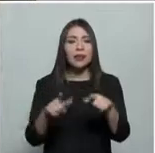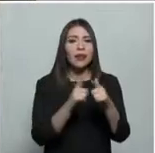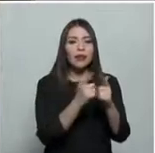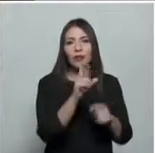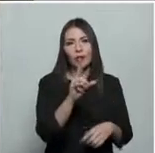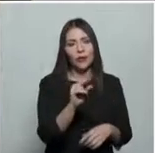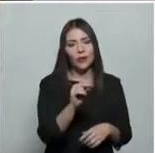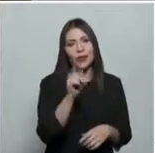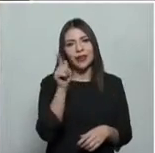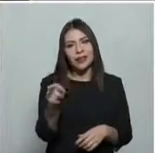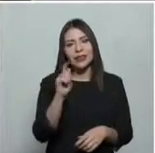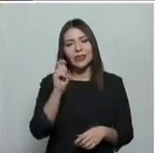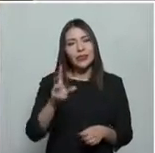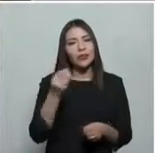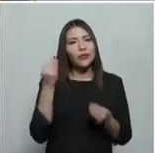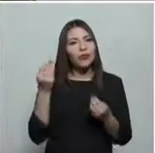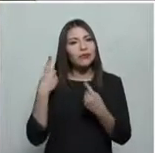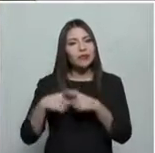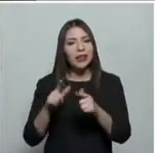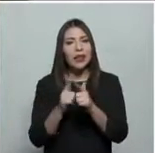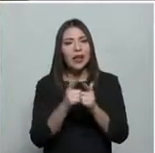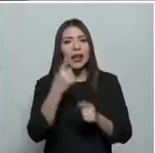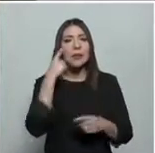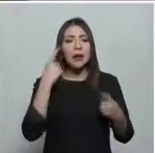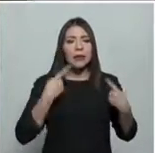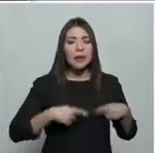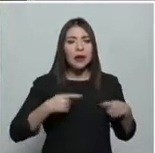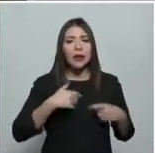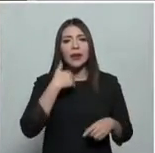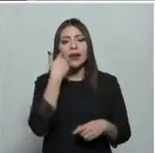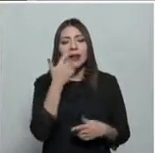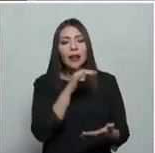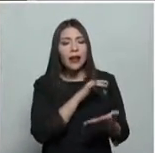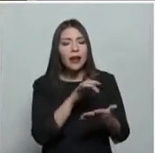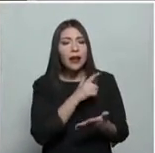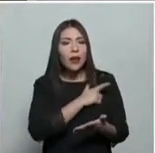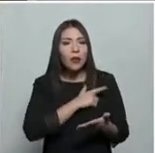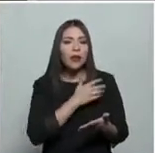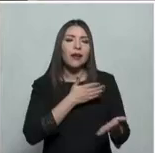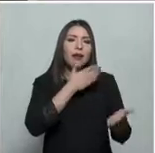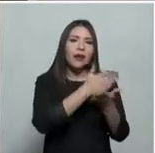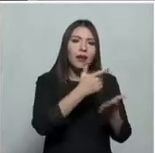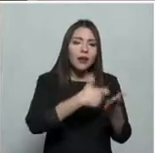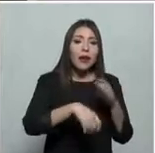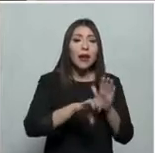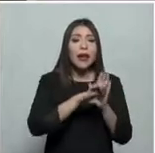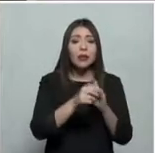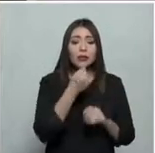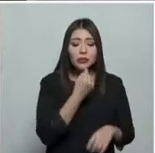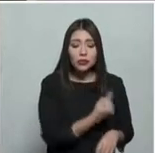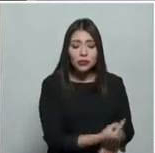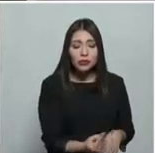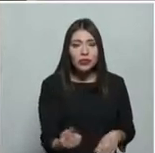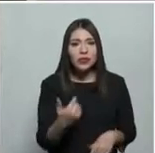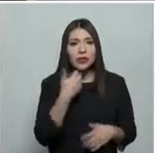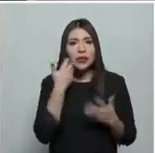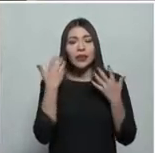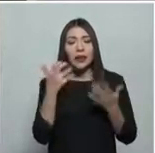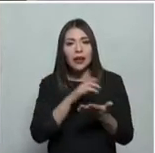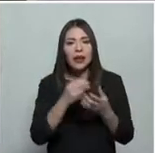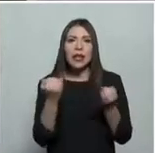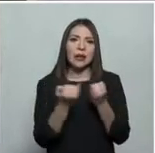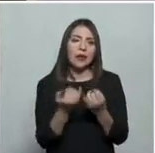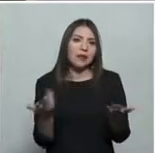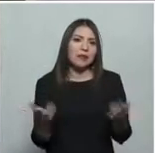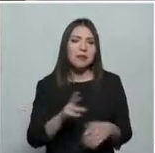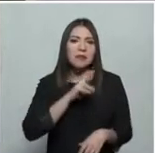los libros a los lectores. Y si se trata de lectores infantiles, cuánto mejor. Hace un rato me